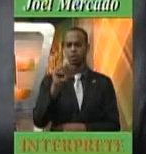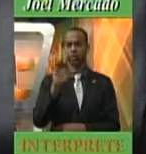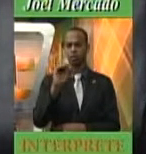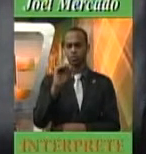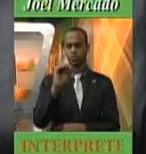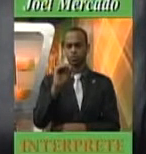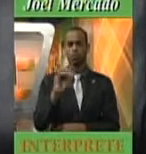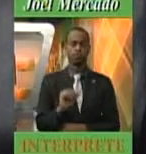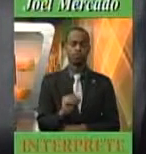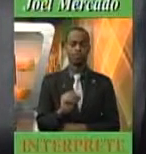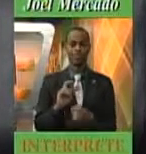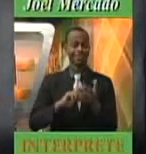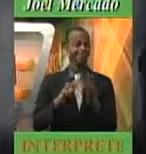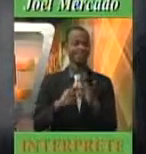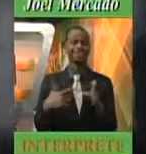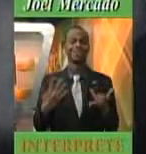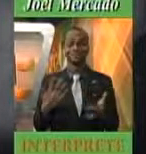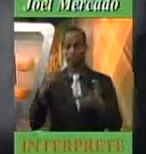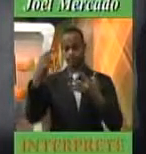están presentando